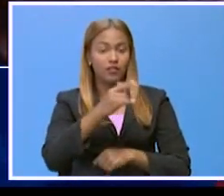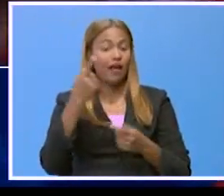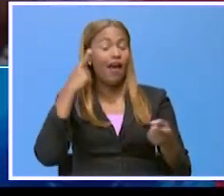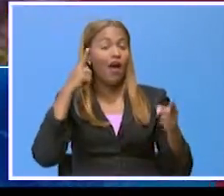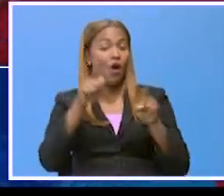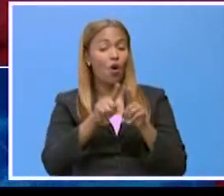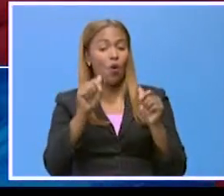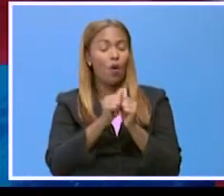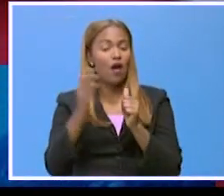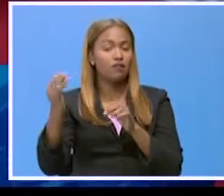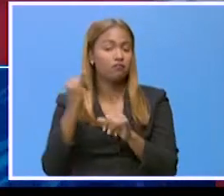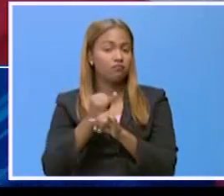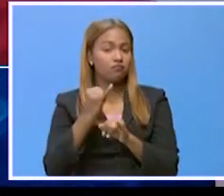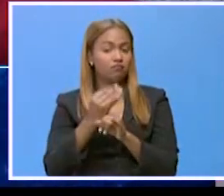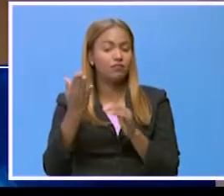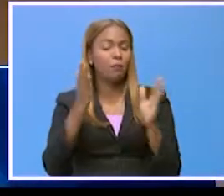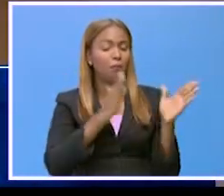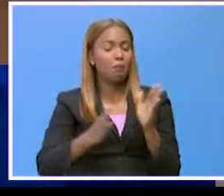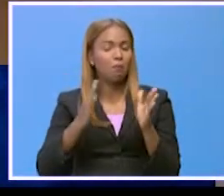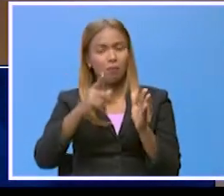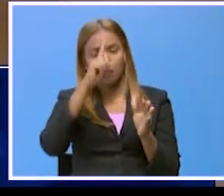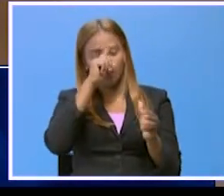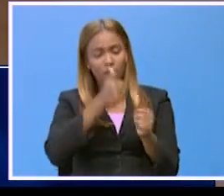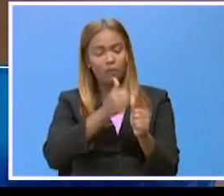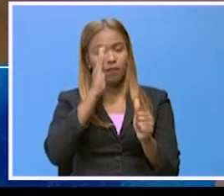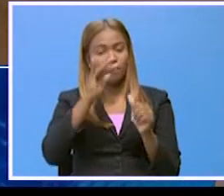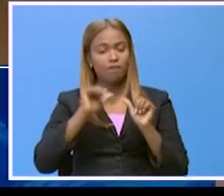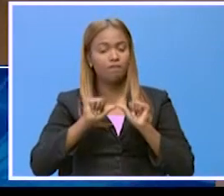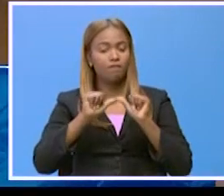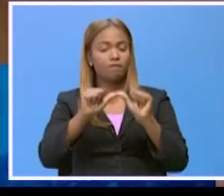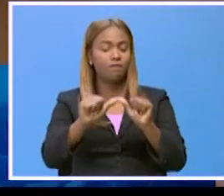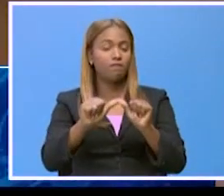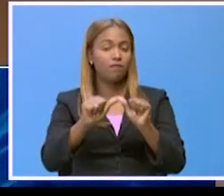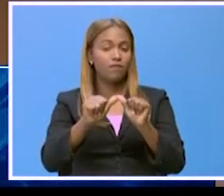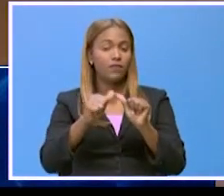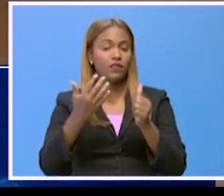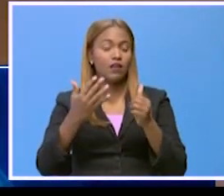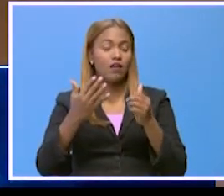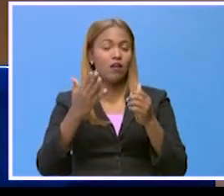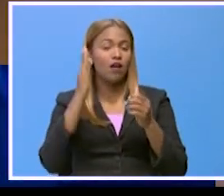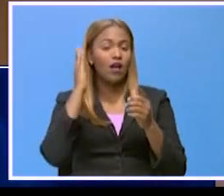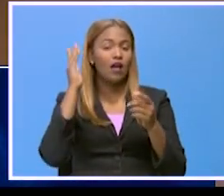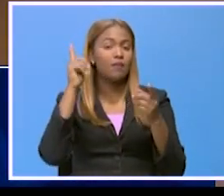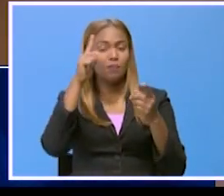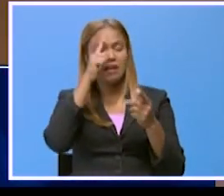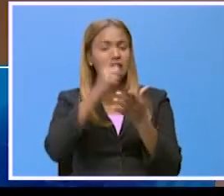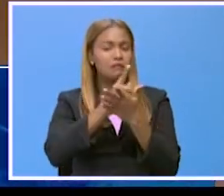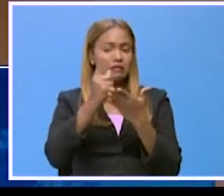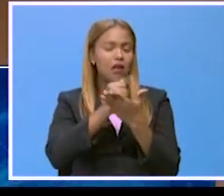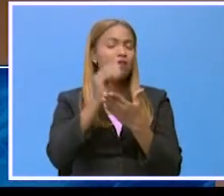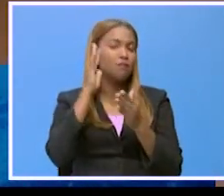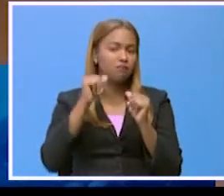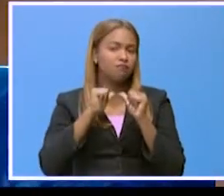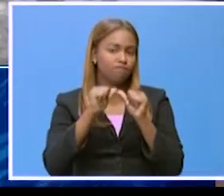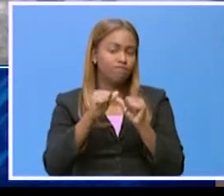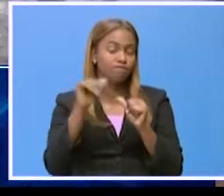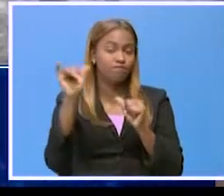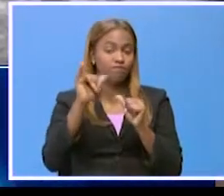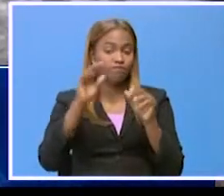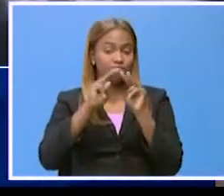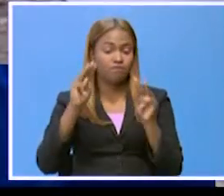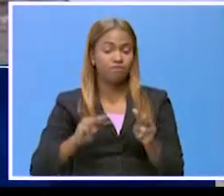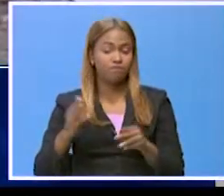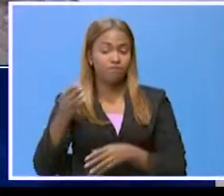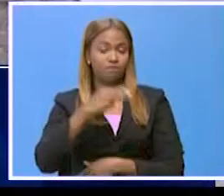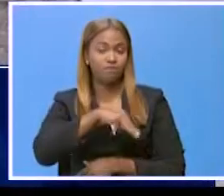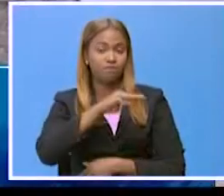acuerdo a la entidad pues el proceso se mantendrá de manera ininterrumpida durante el asueto de la semana santa mientras el ministro